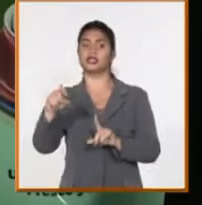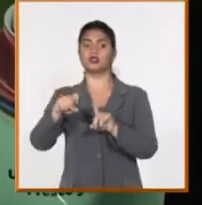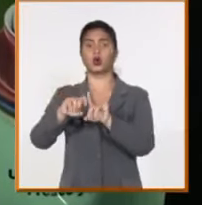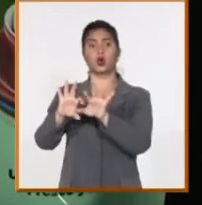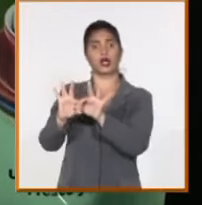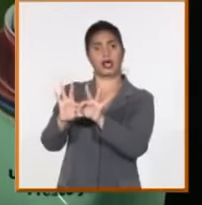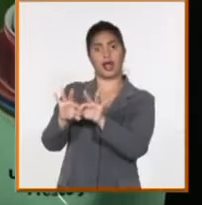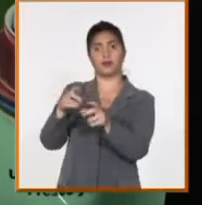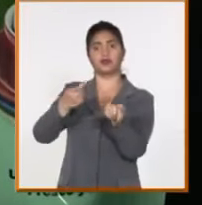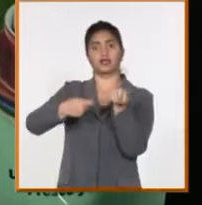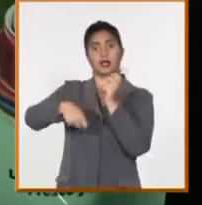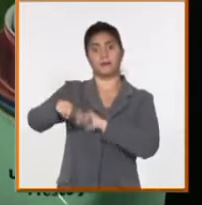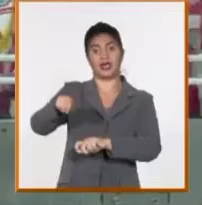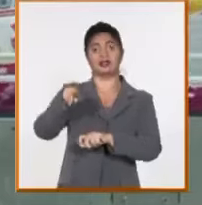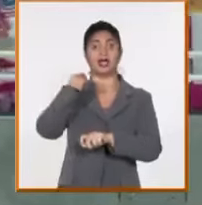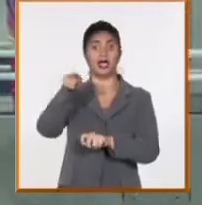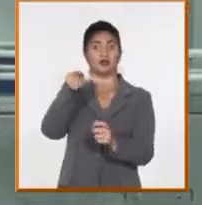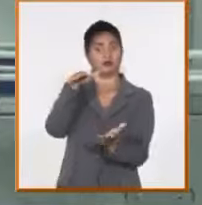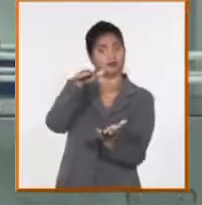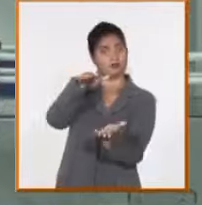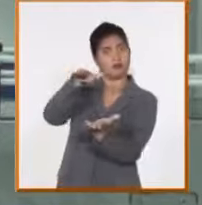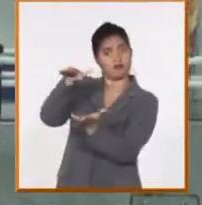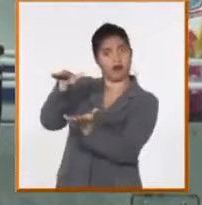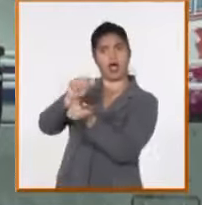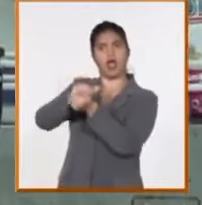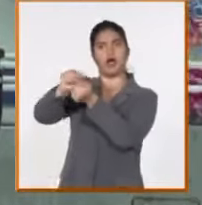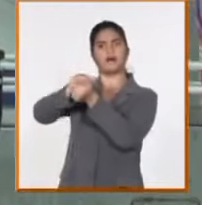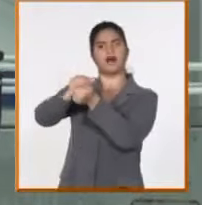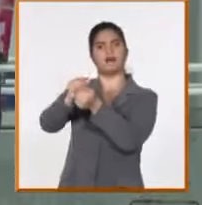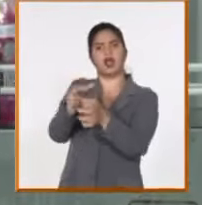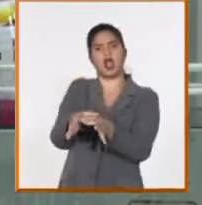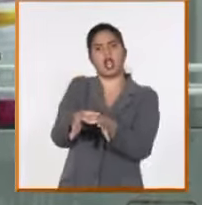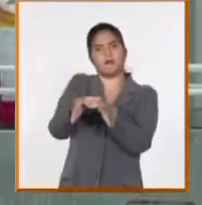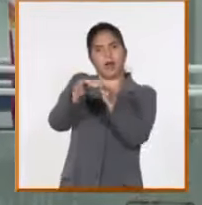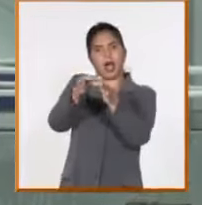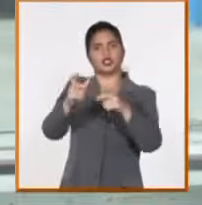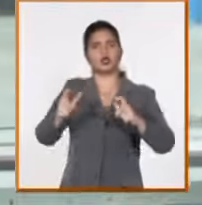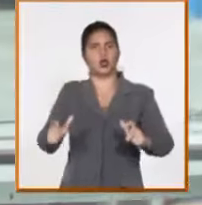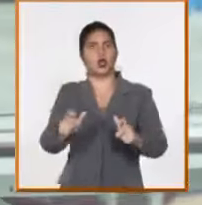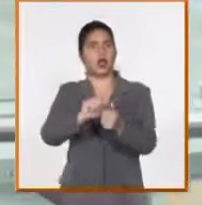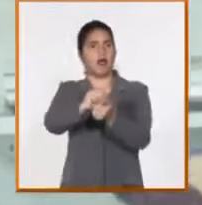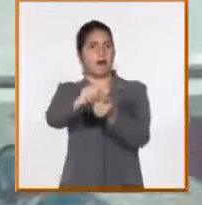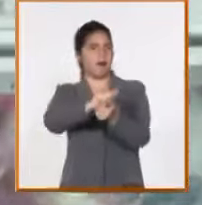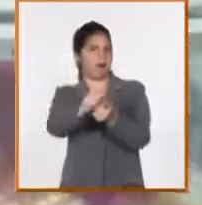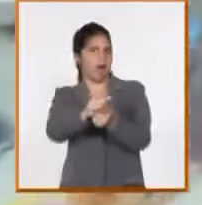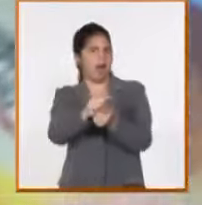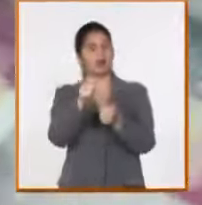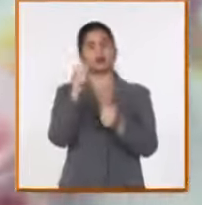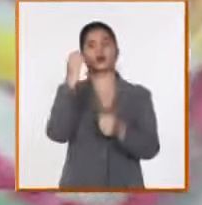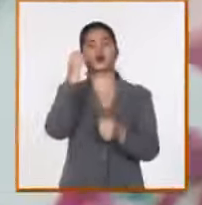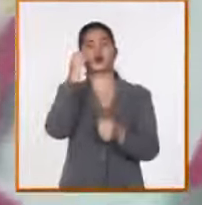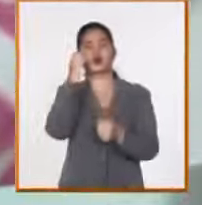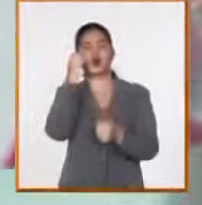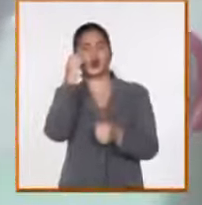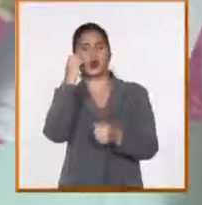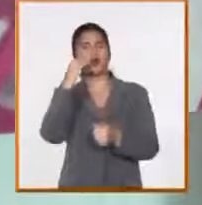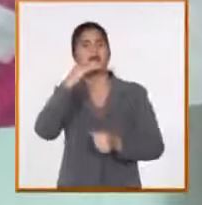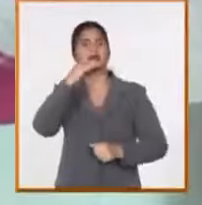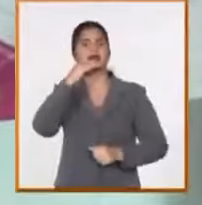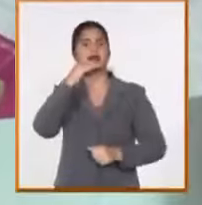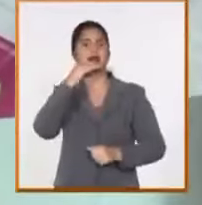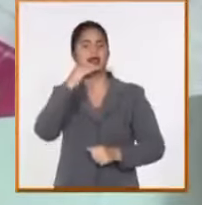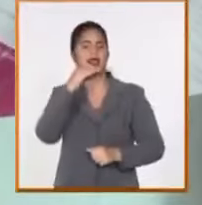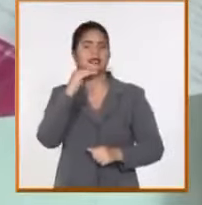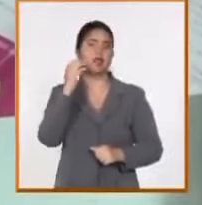lavavajilla estamos comercializando el detergente para lavar lavado de ropa el detergente para